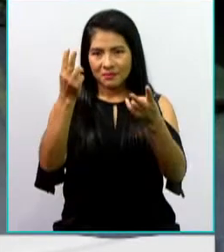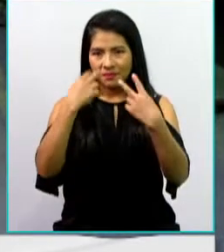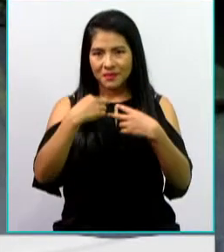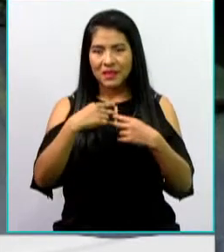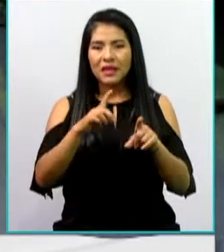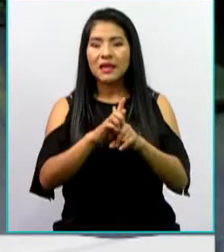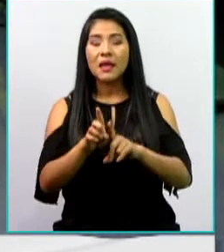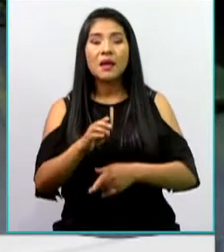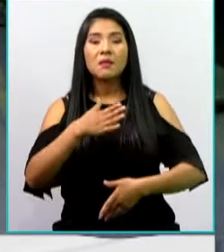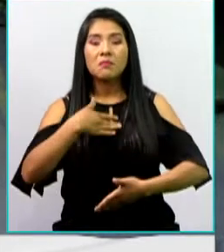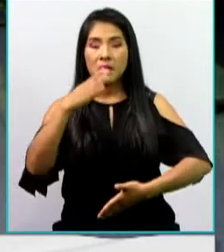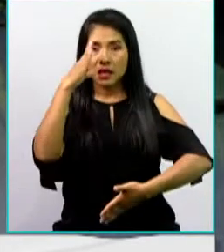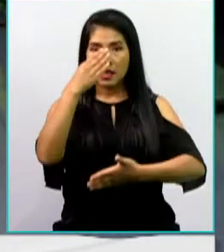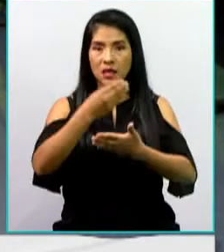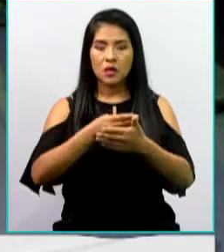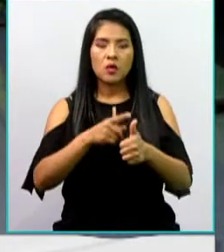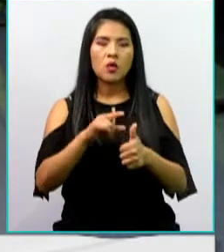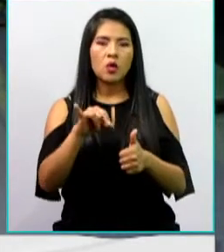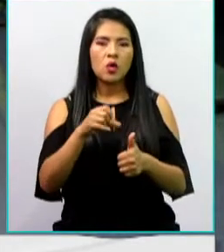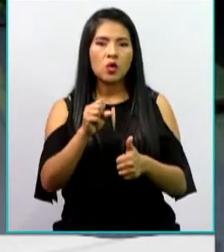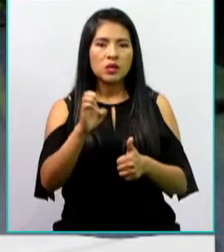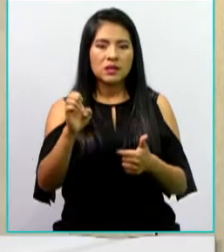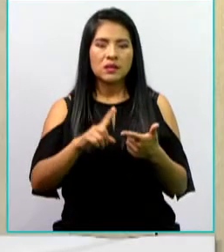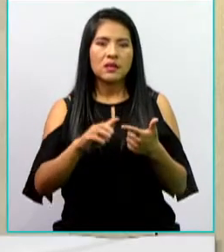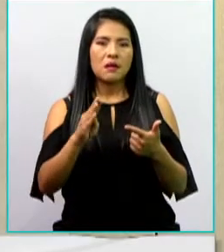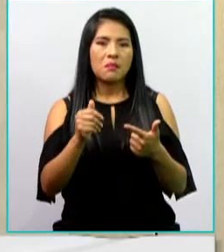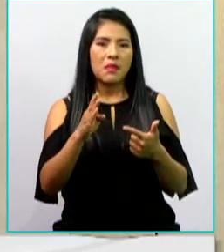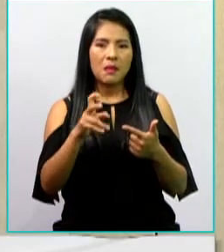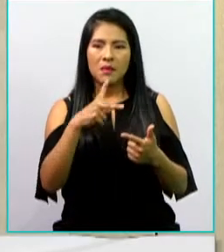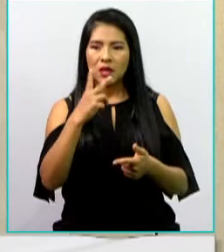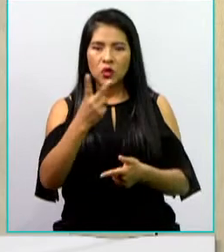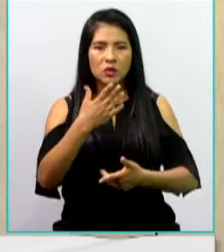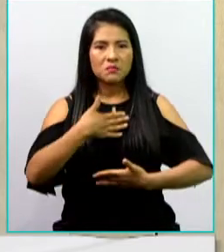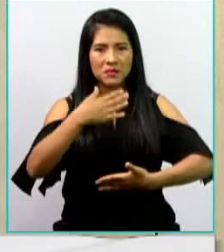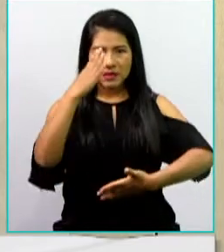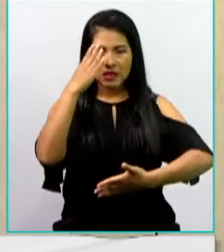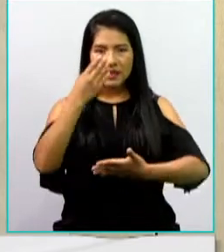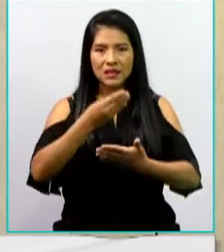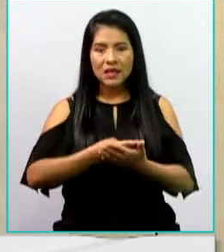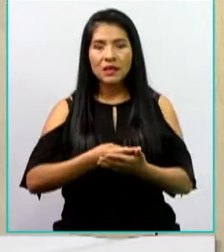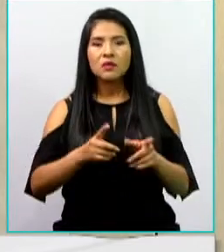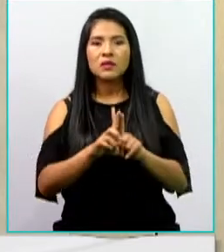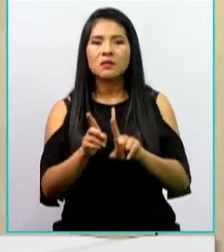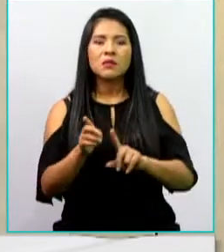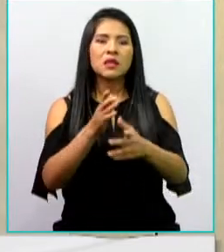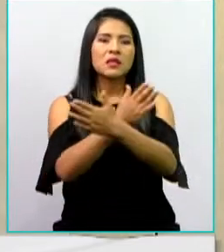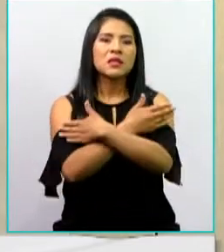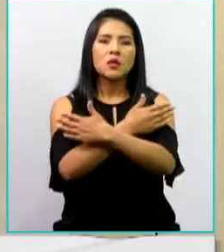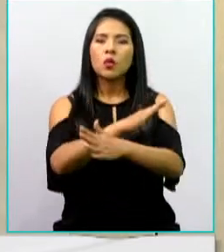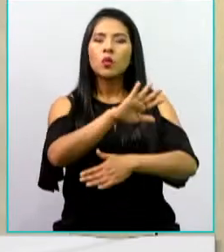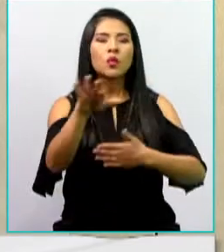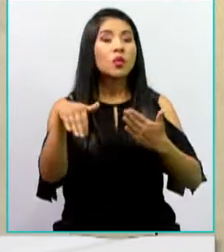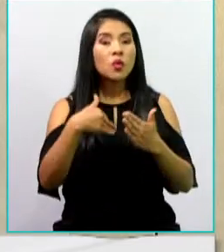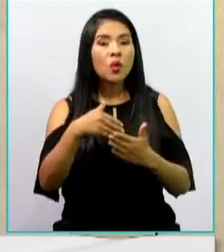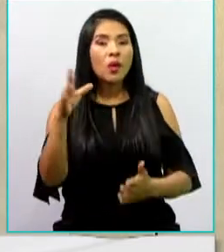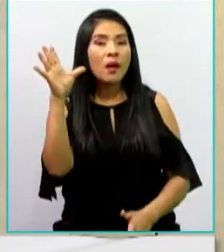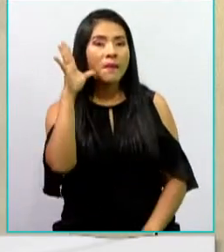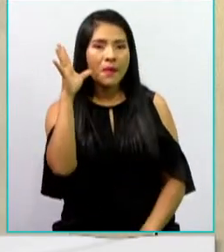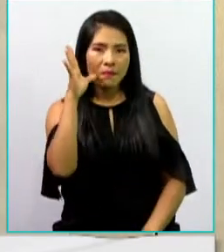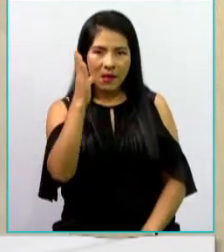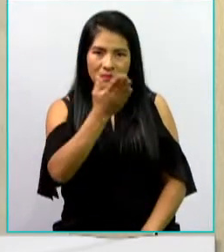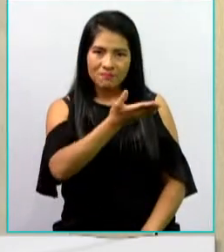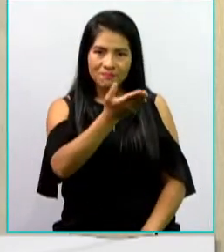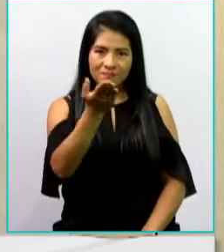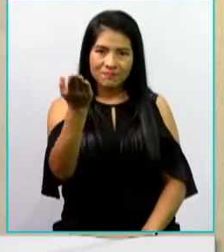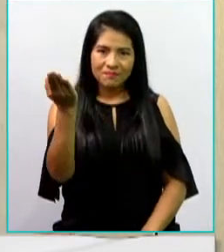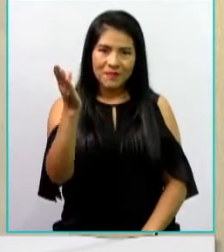hijitos José y Mabel. Pues también enviar un saludo cordial a todas las mamás que están,